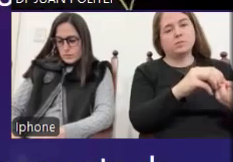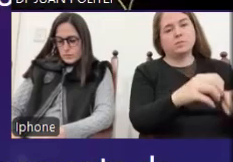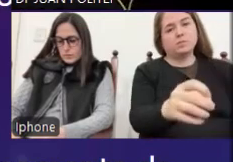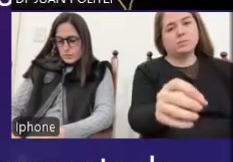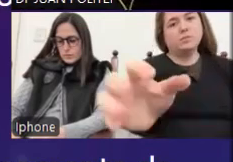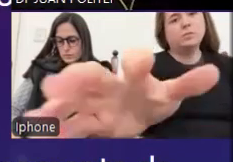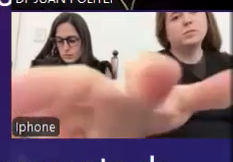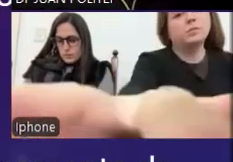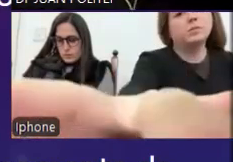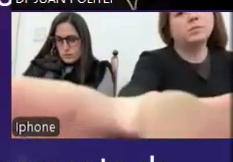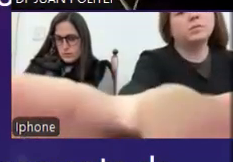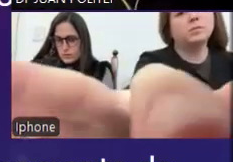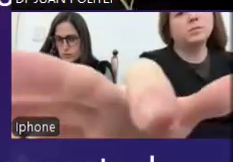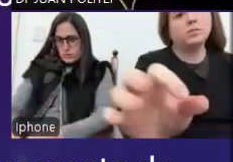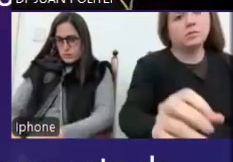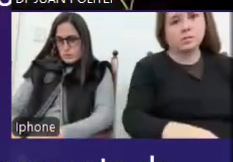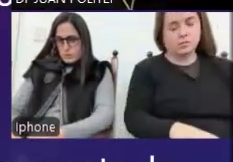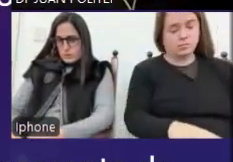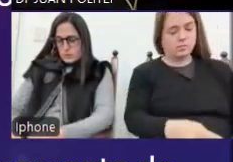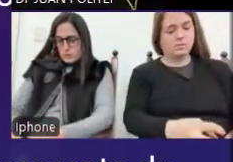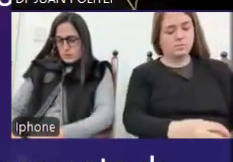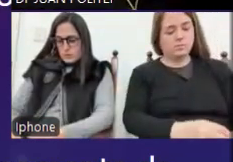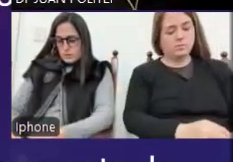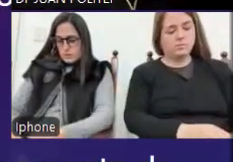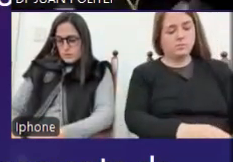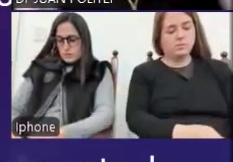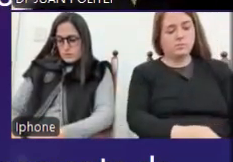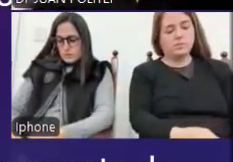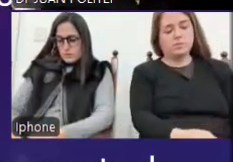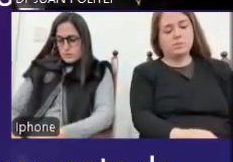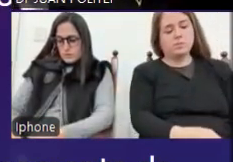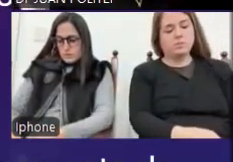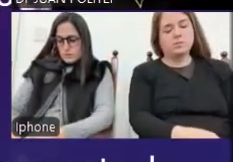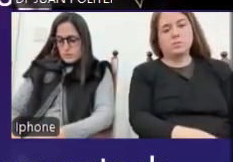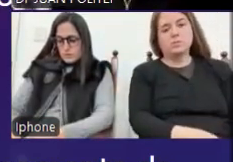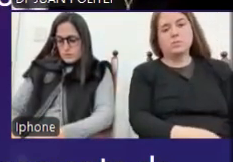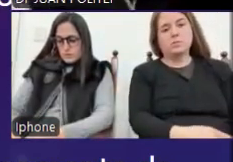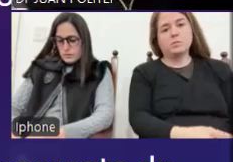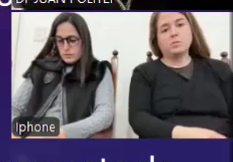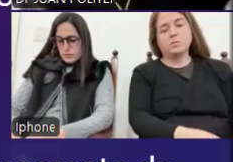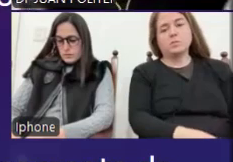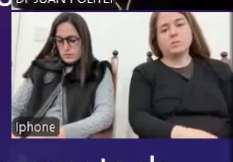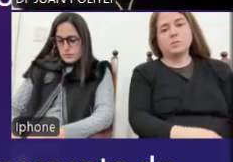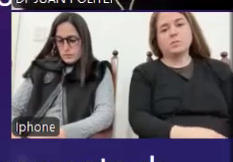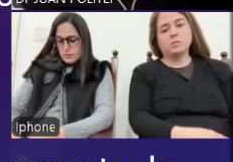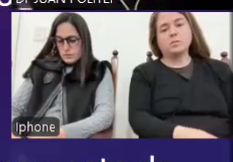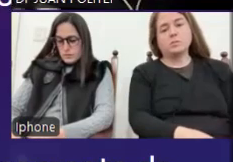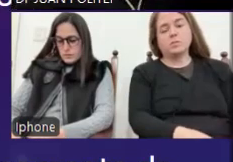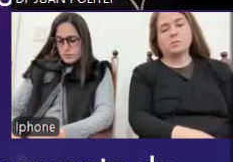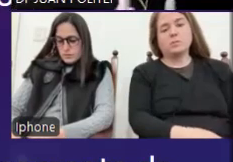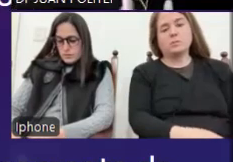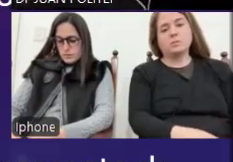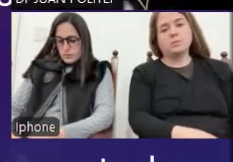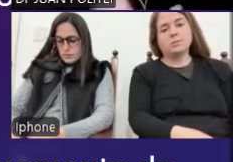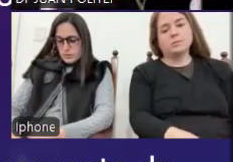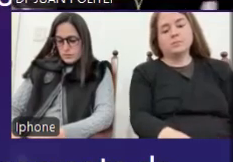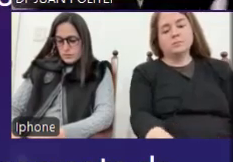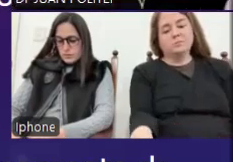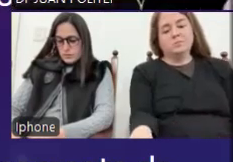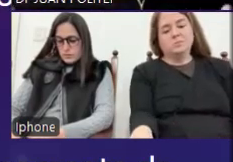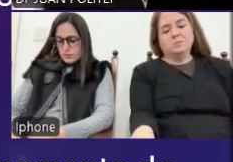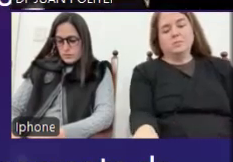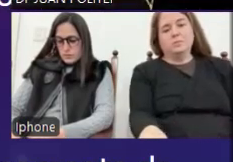se queda a dormir en el hospital. En una habitación común, no en terapia intensiva, en una habitación común. ¿Por qué? Porque